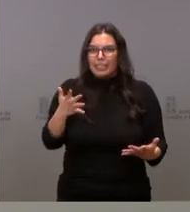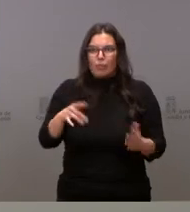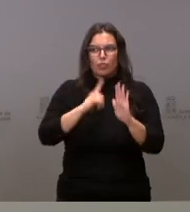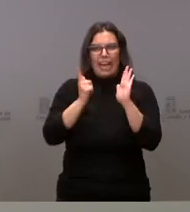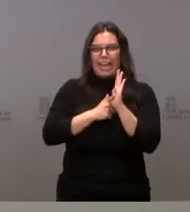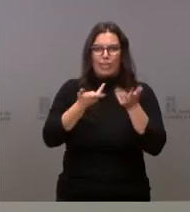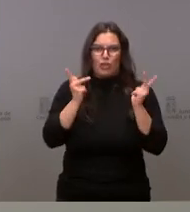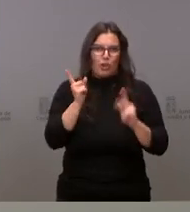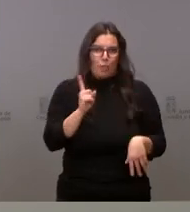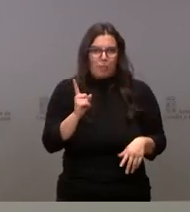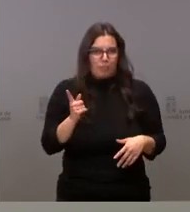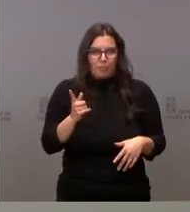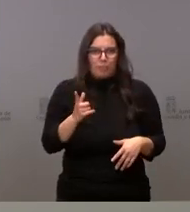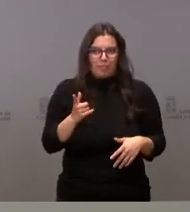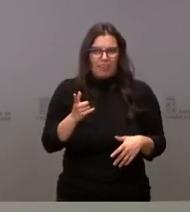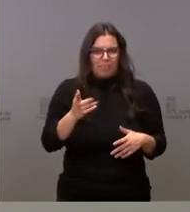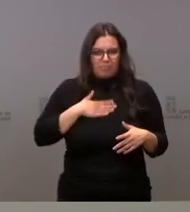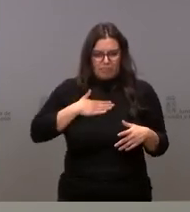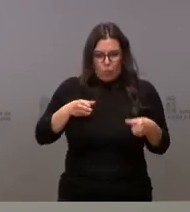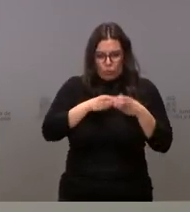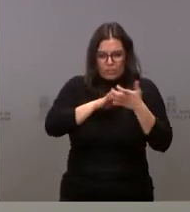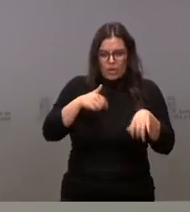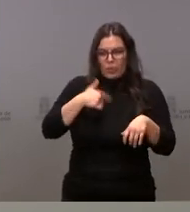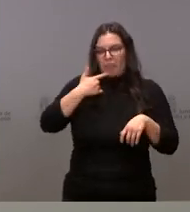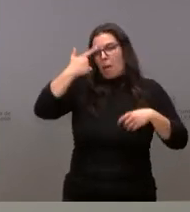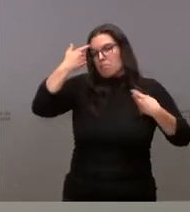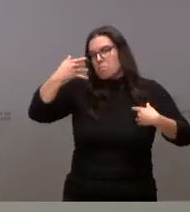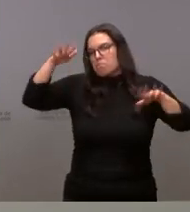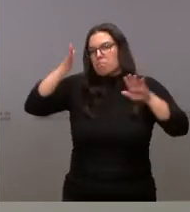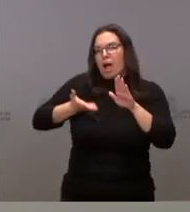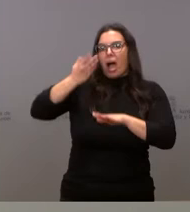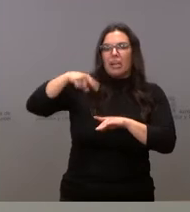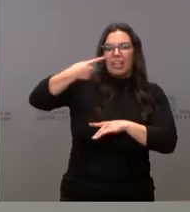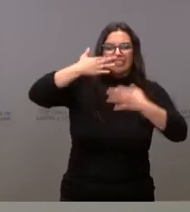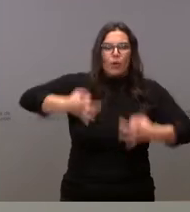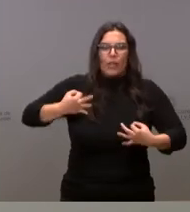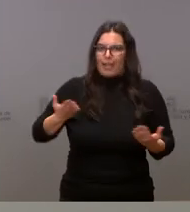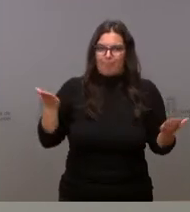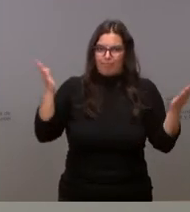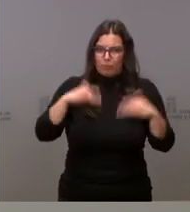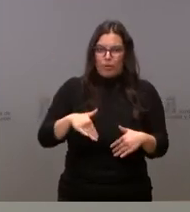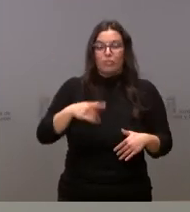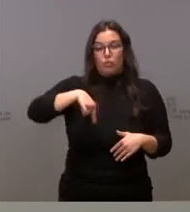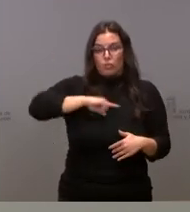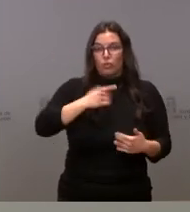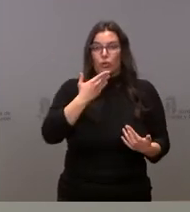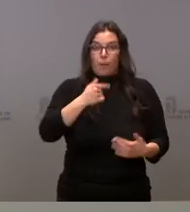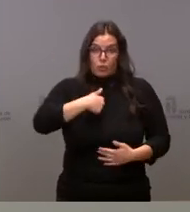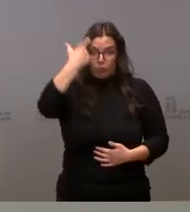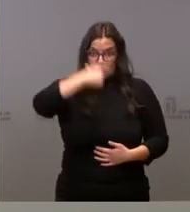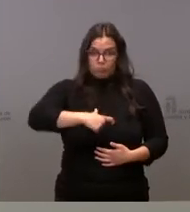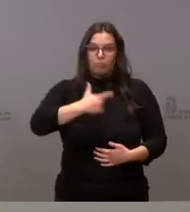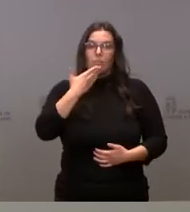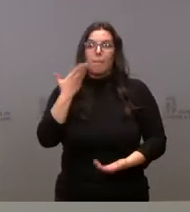que permita a la junta de castilla y léon hacer este trámite con seguridad jurídica será pedido concretamente por mi persona al